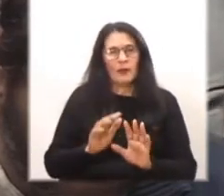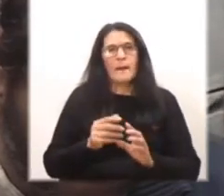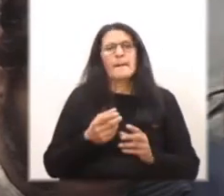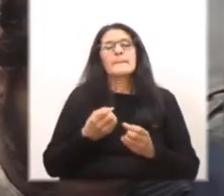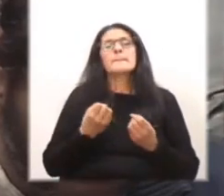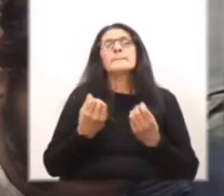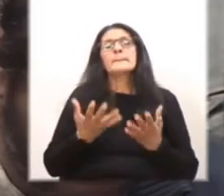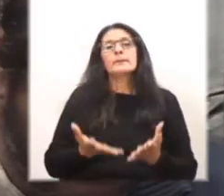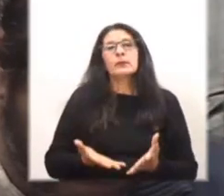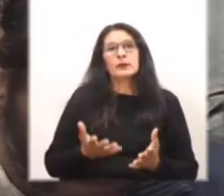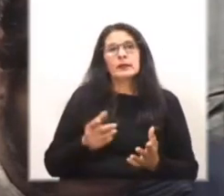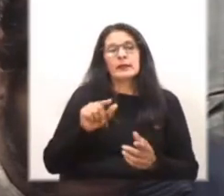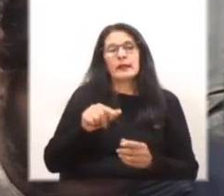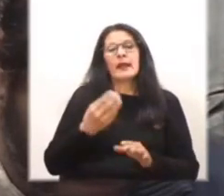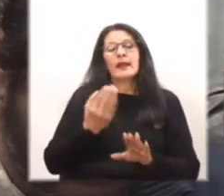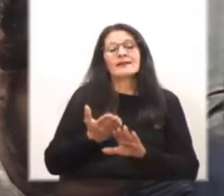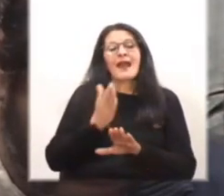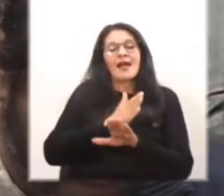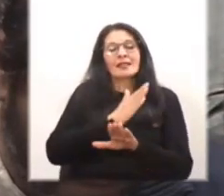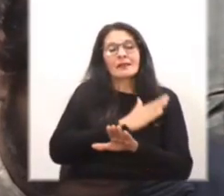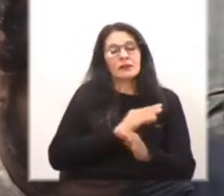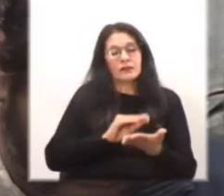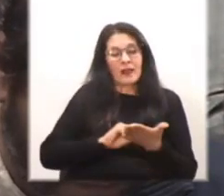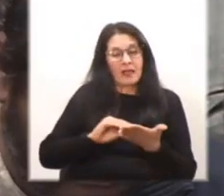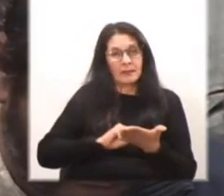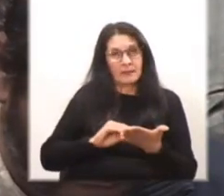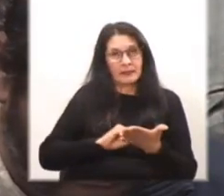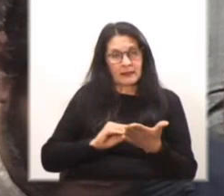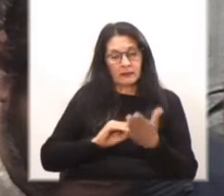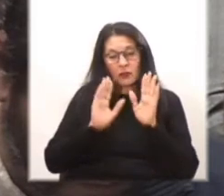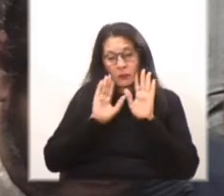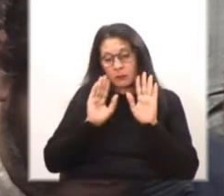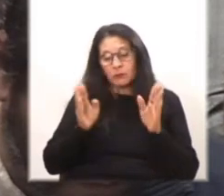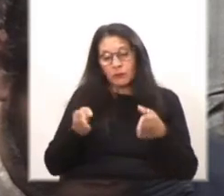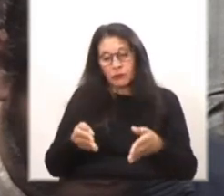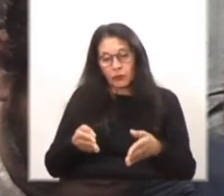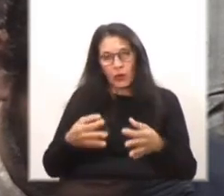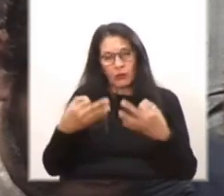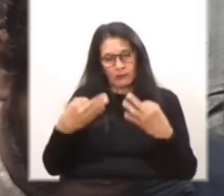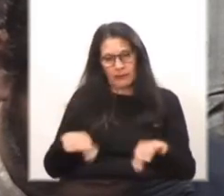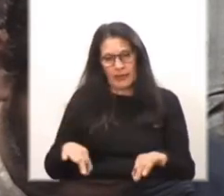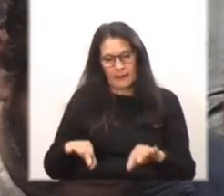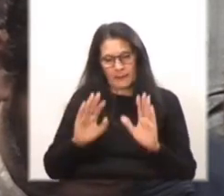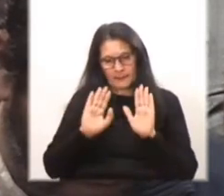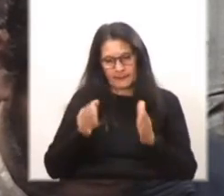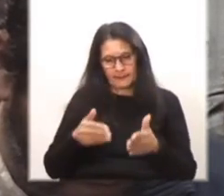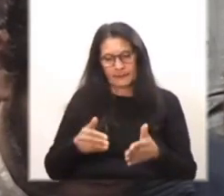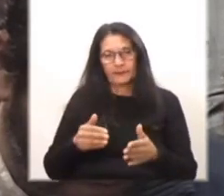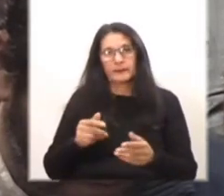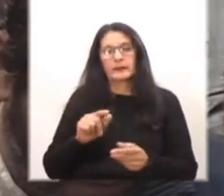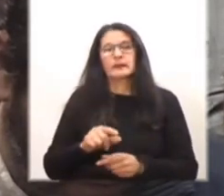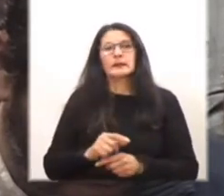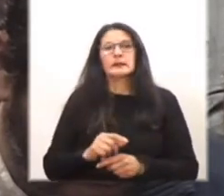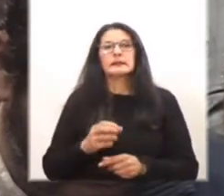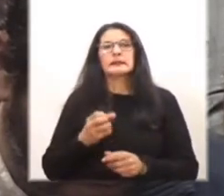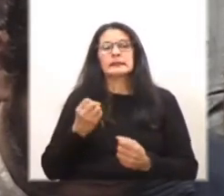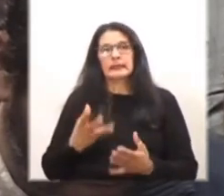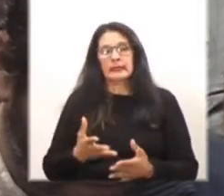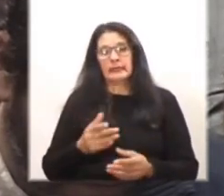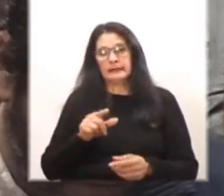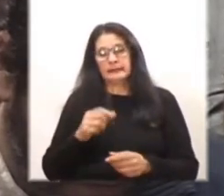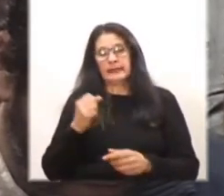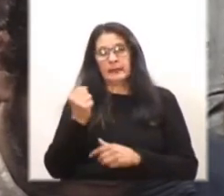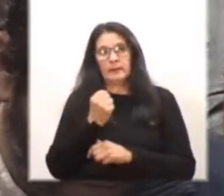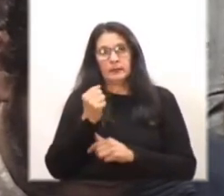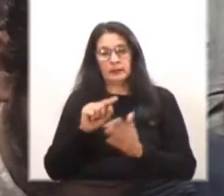porque las sucesivas administraciones han puesto el foco certero en que el alto componente